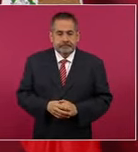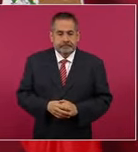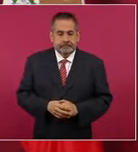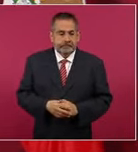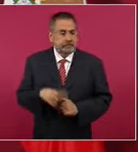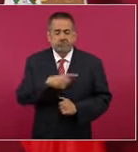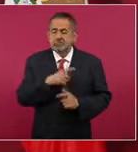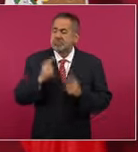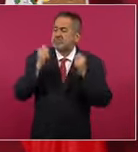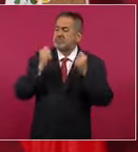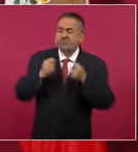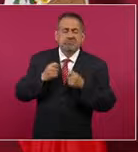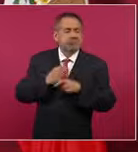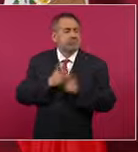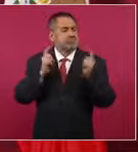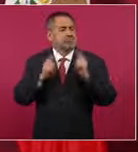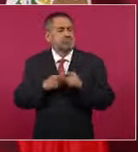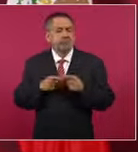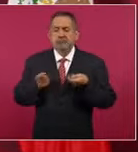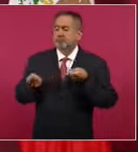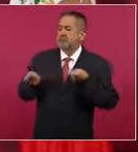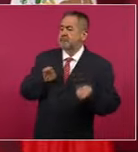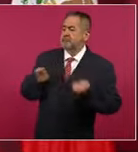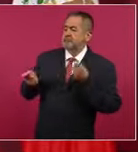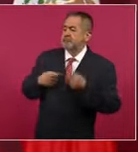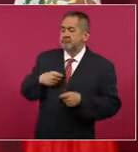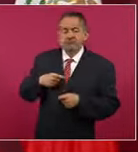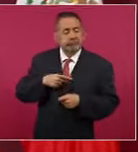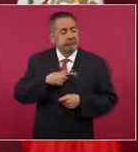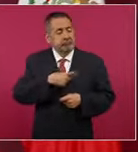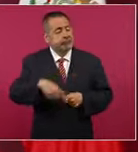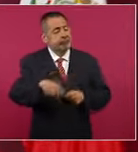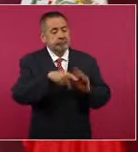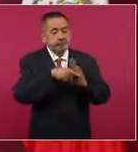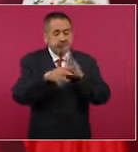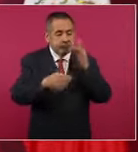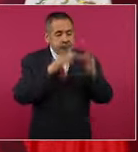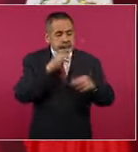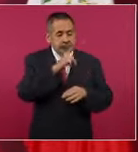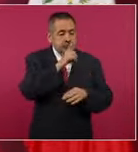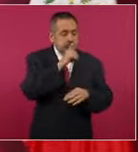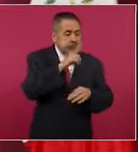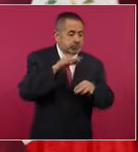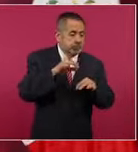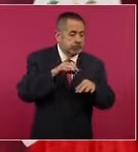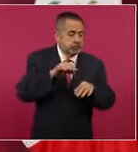hacían lo que querían porque tenían el control de todos los medios de información, manipulaban